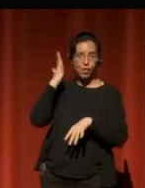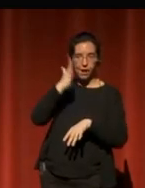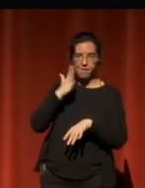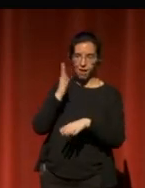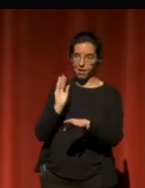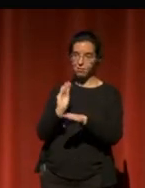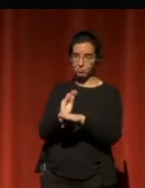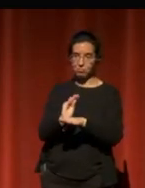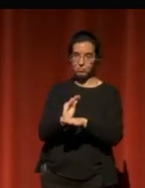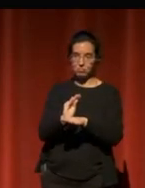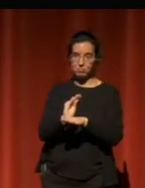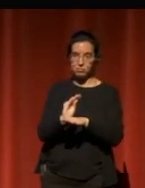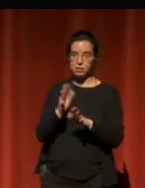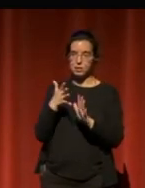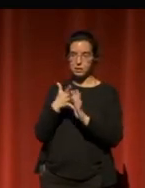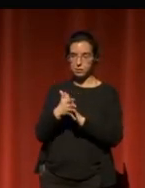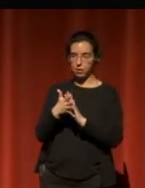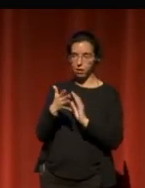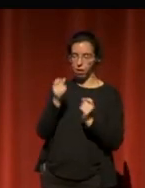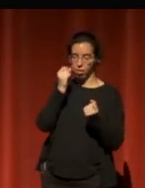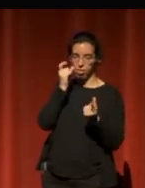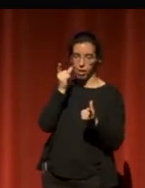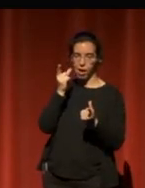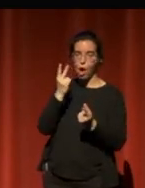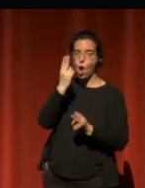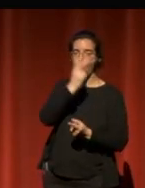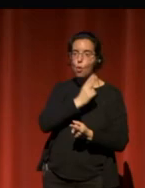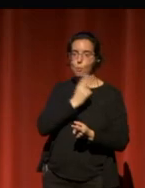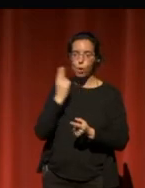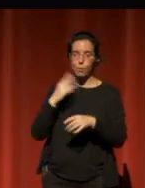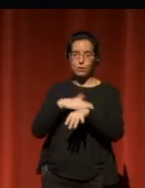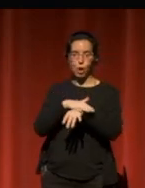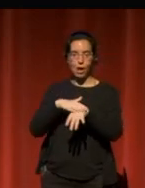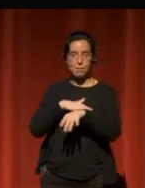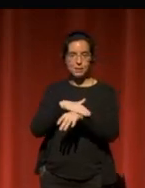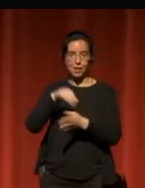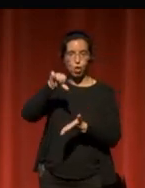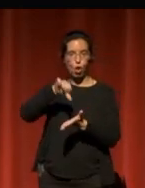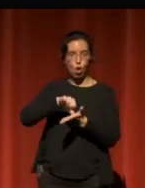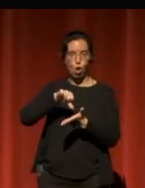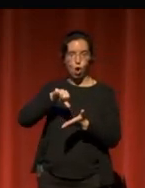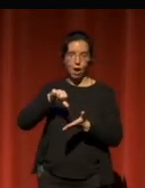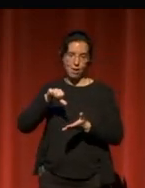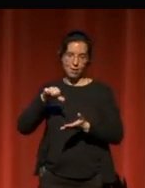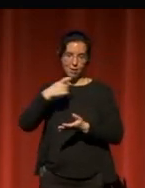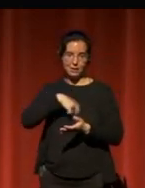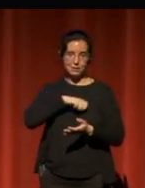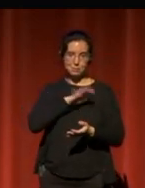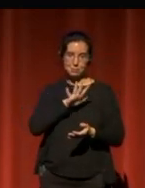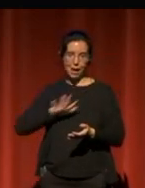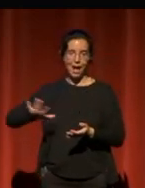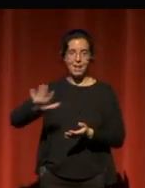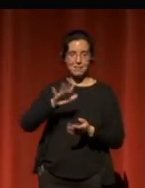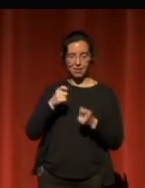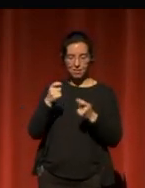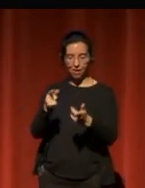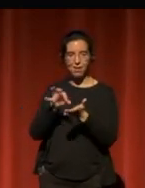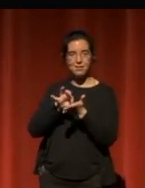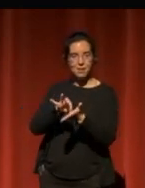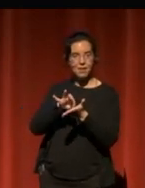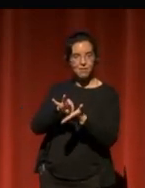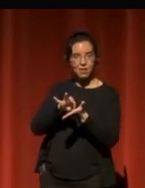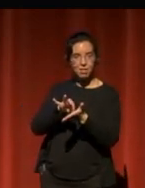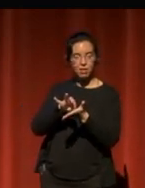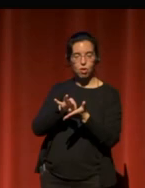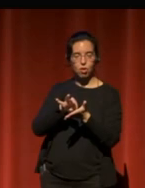habla inequívocamente del compromiso de la Administración local española con la prestación de este servicio, que